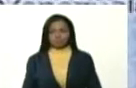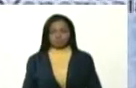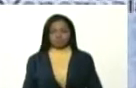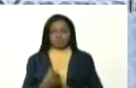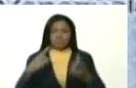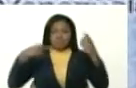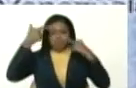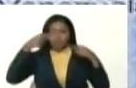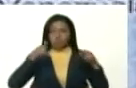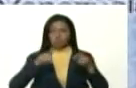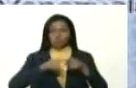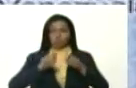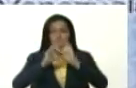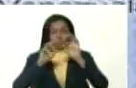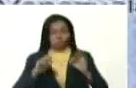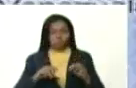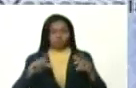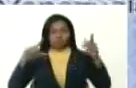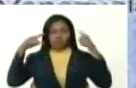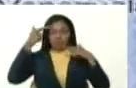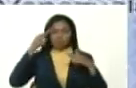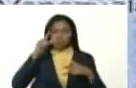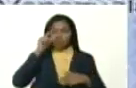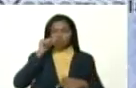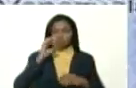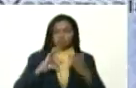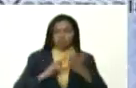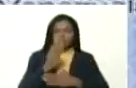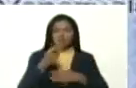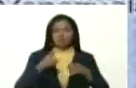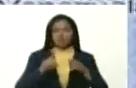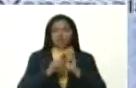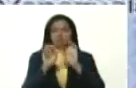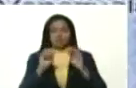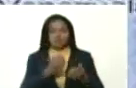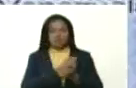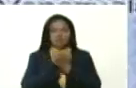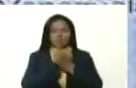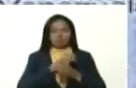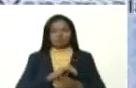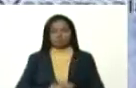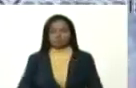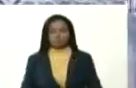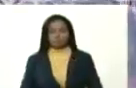chavismo. Y el chavismo somos fundamentalmente amor,